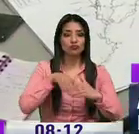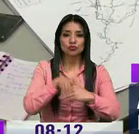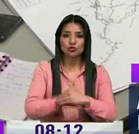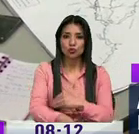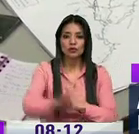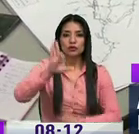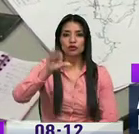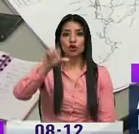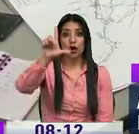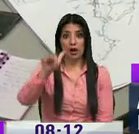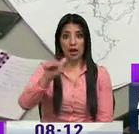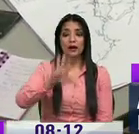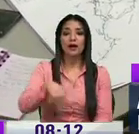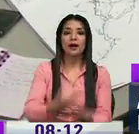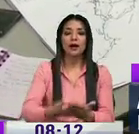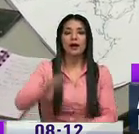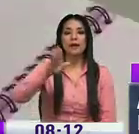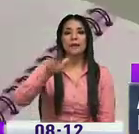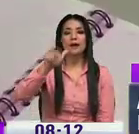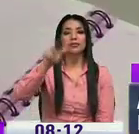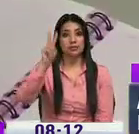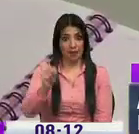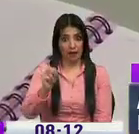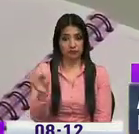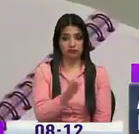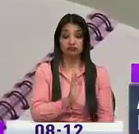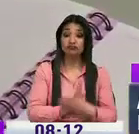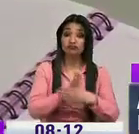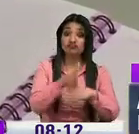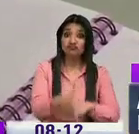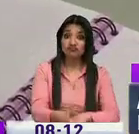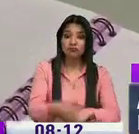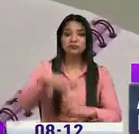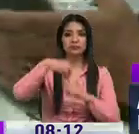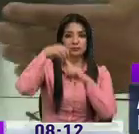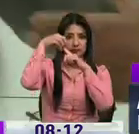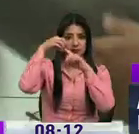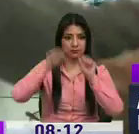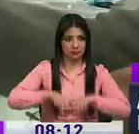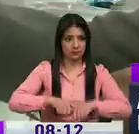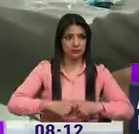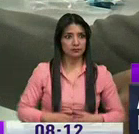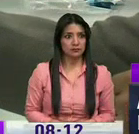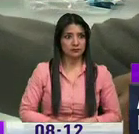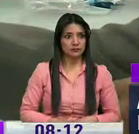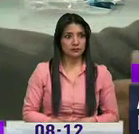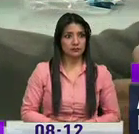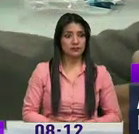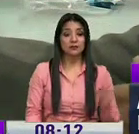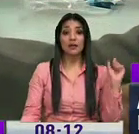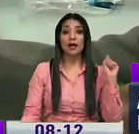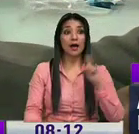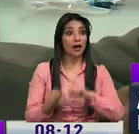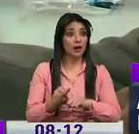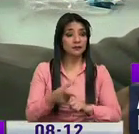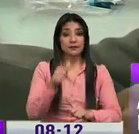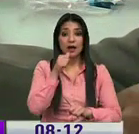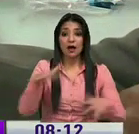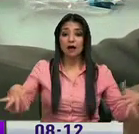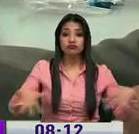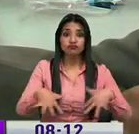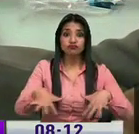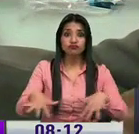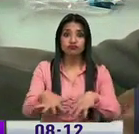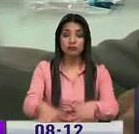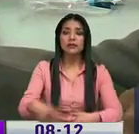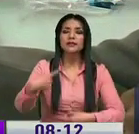hasta el sector El Batán y posteriormente se ampliará a la mitad del mundo. Hasta llegar todas las aguas residuales de la ciudad de Quito a